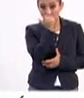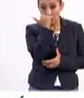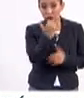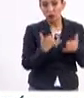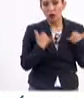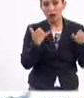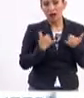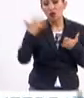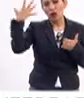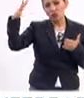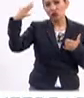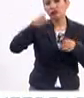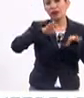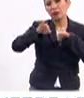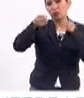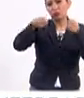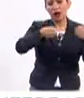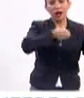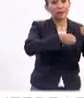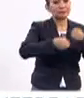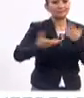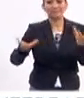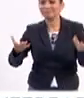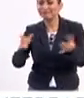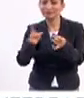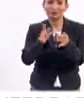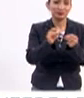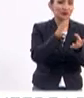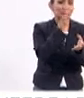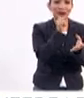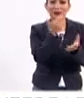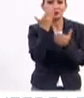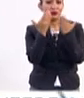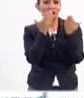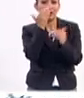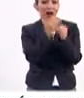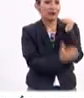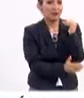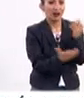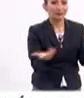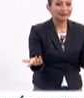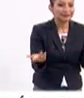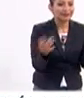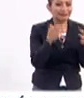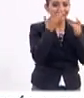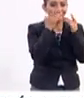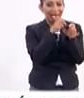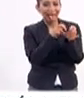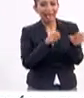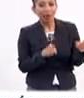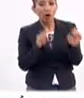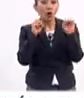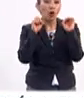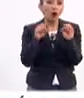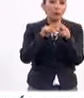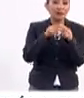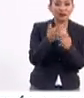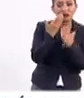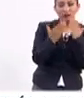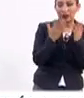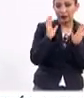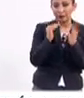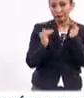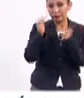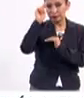son jóvenes y adultos que trabajan, que por alguna razón no tuvieron la oportunidad de concluir sus estudios o de iniciar sus